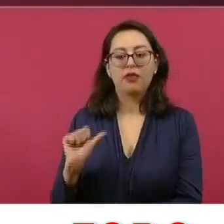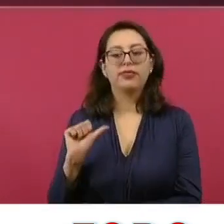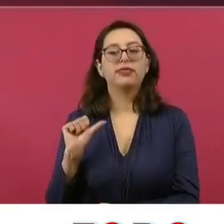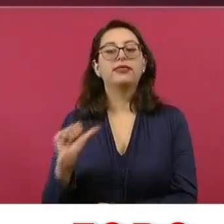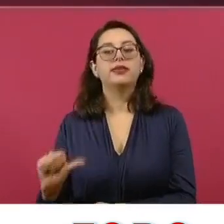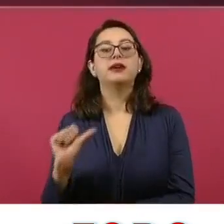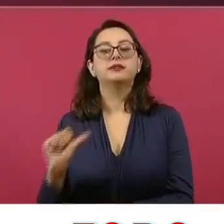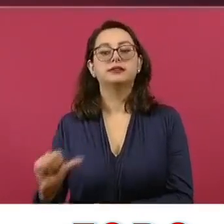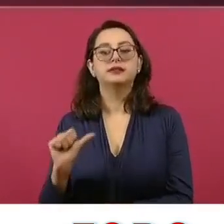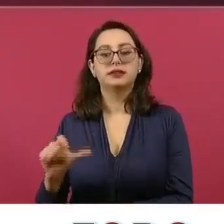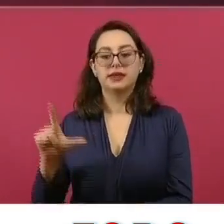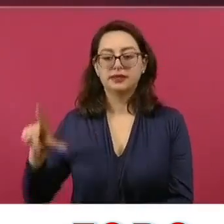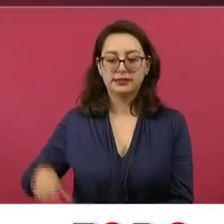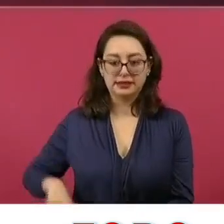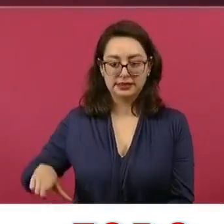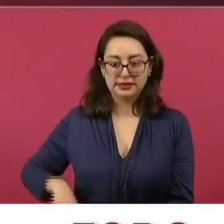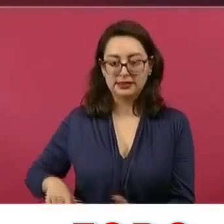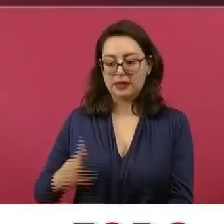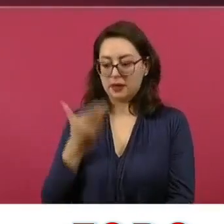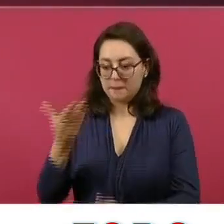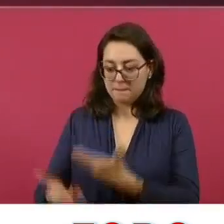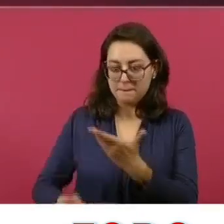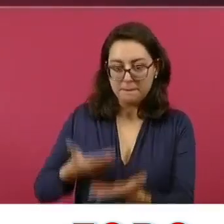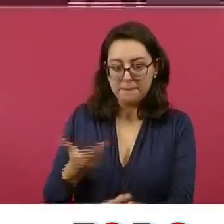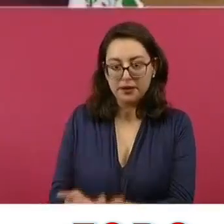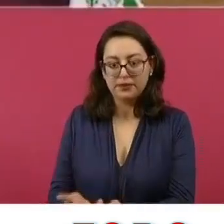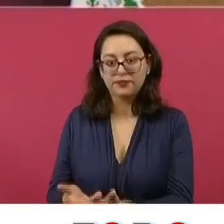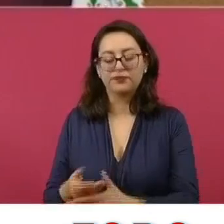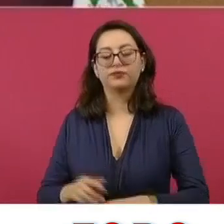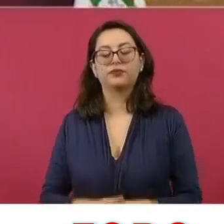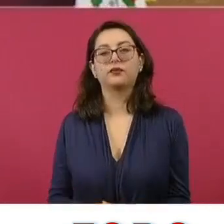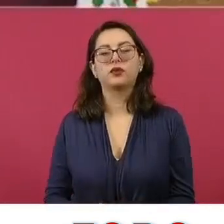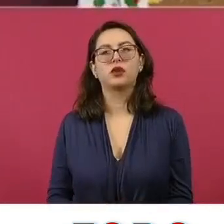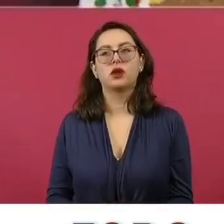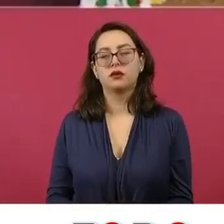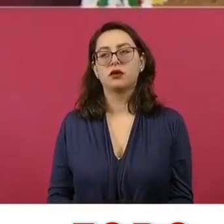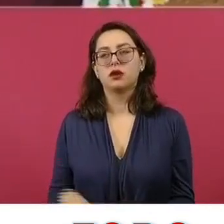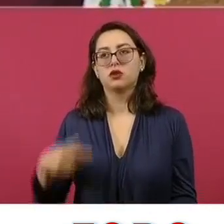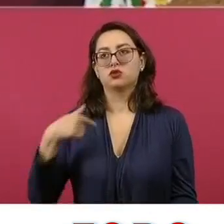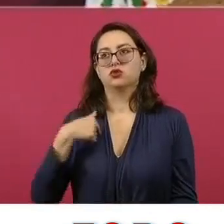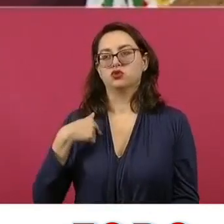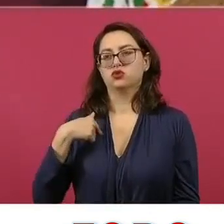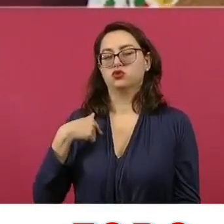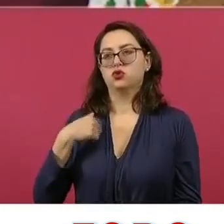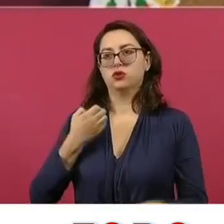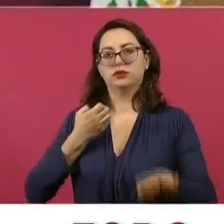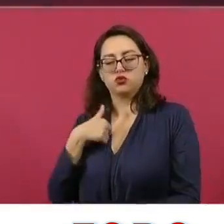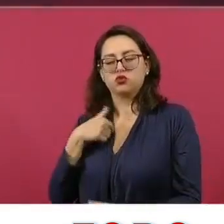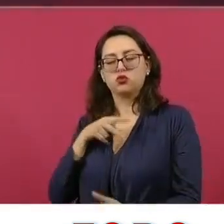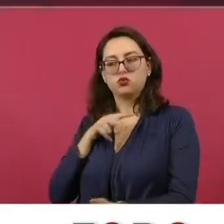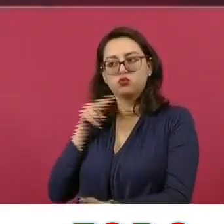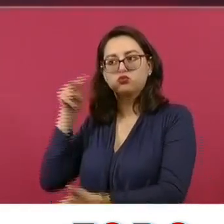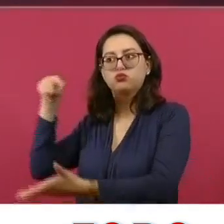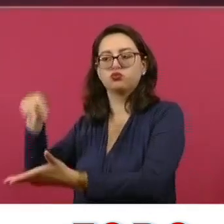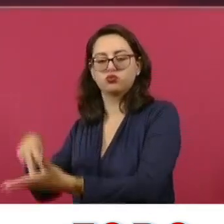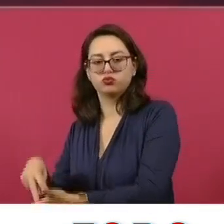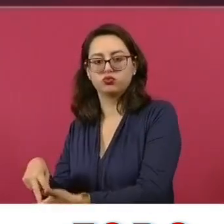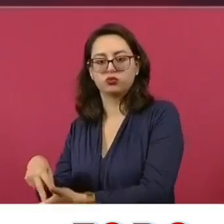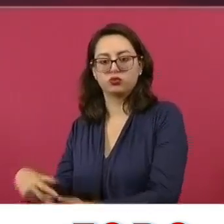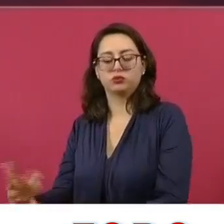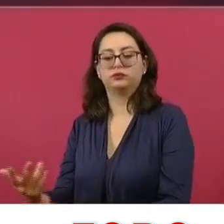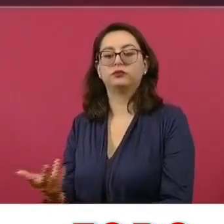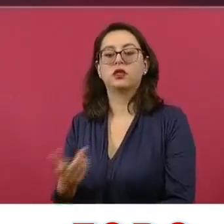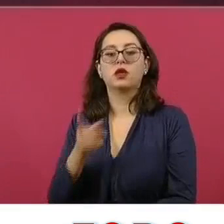16 servidores públicos. Estaba yo en Atenco, Estado de México, cuando